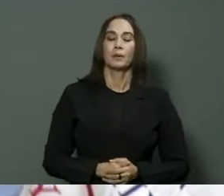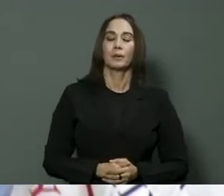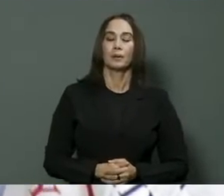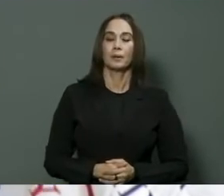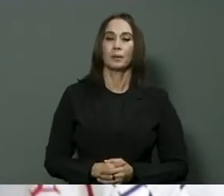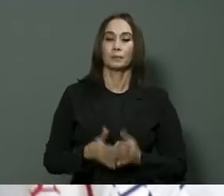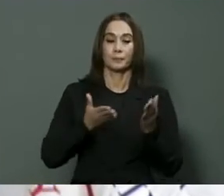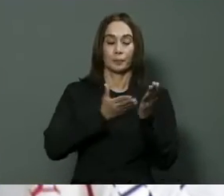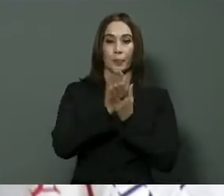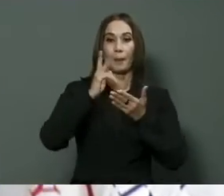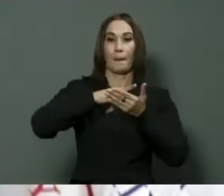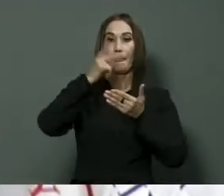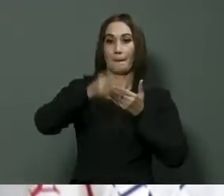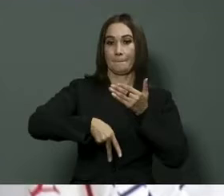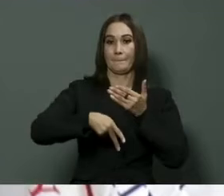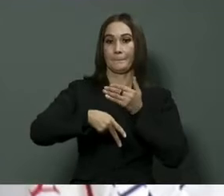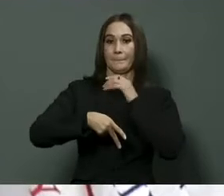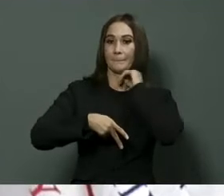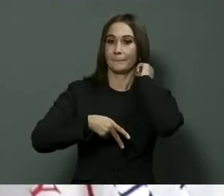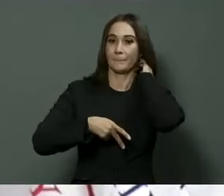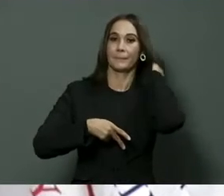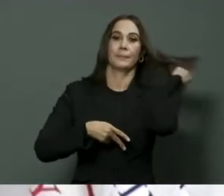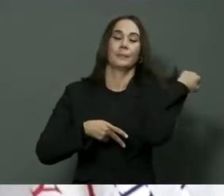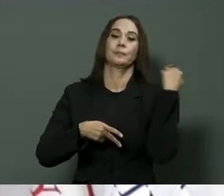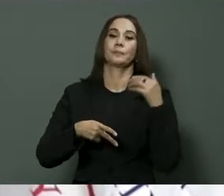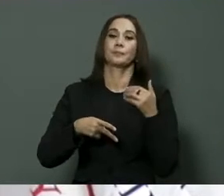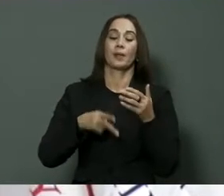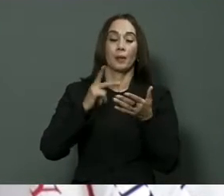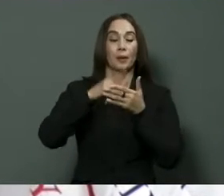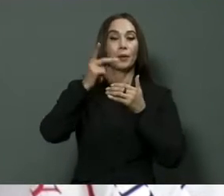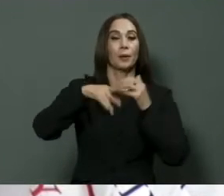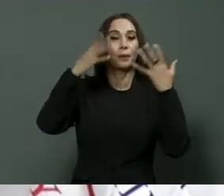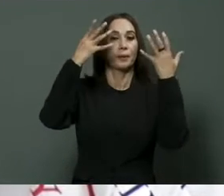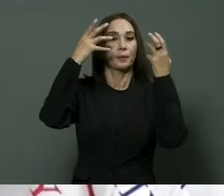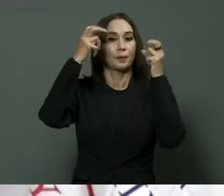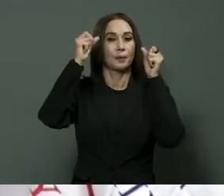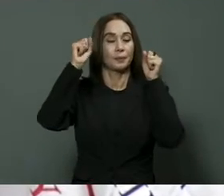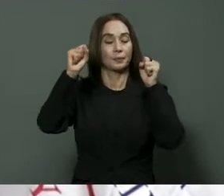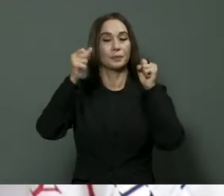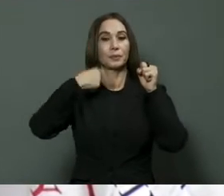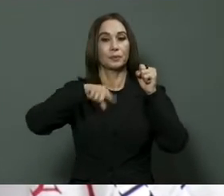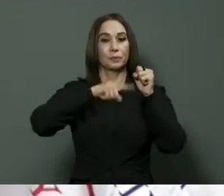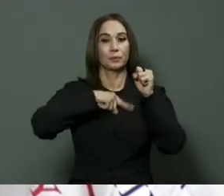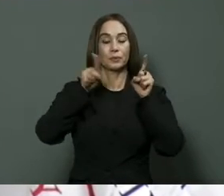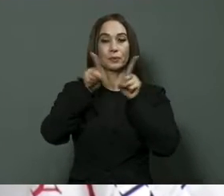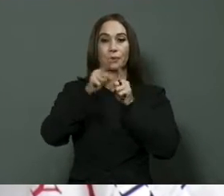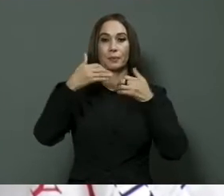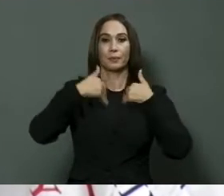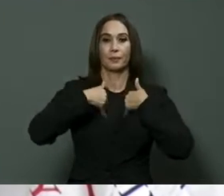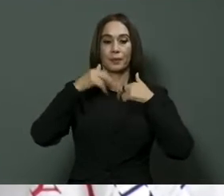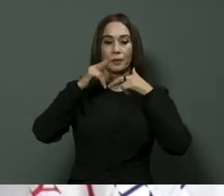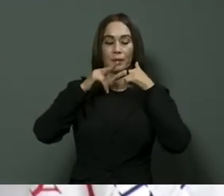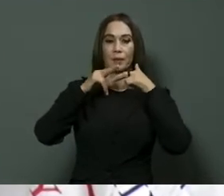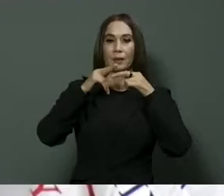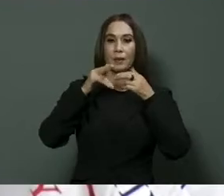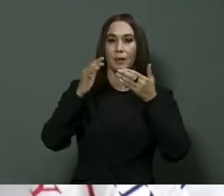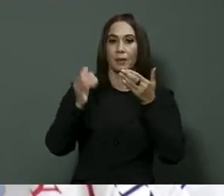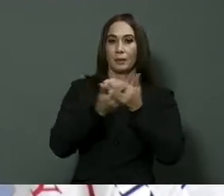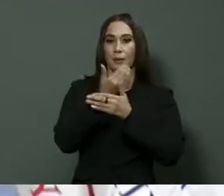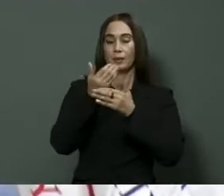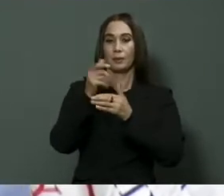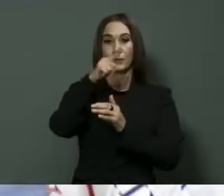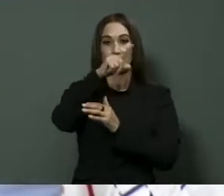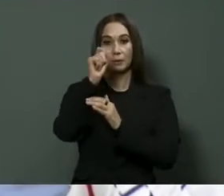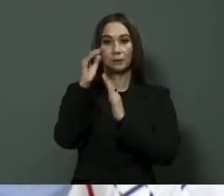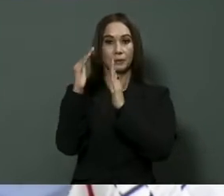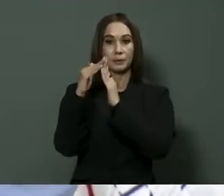A través del programa estratégico de la presidencia, vamos a tener la reparación de 100